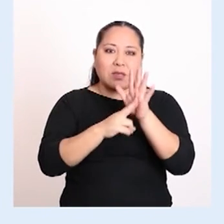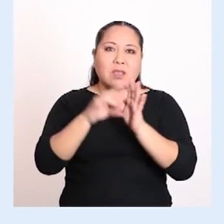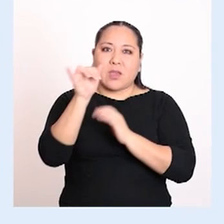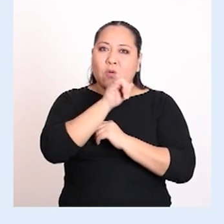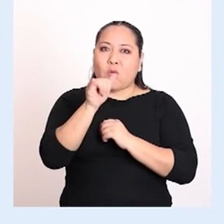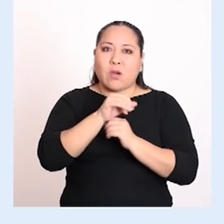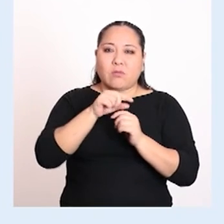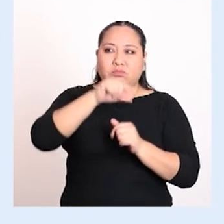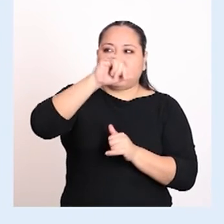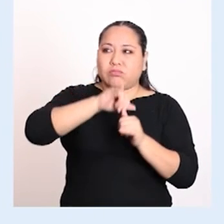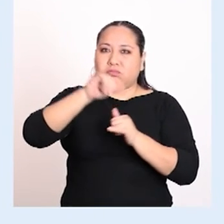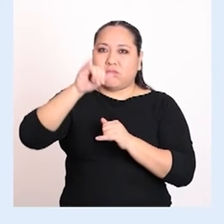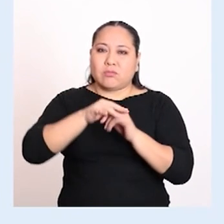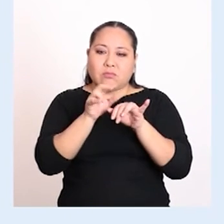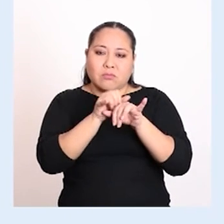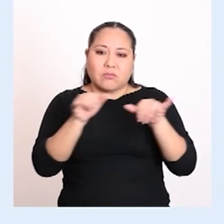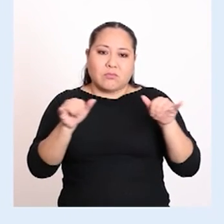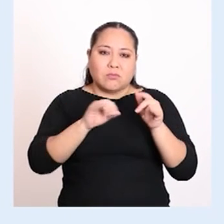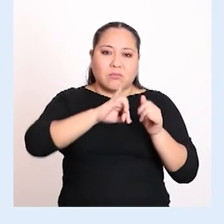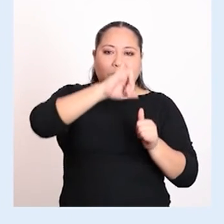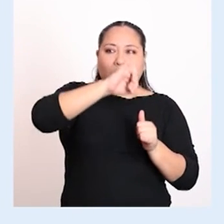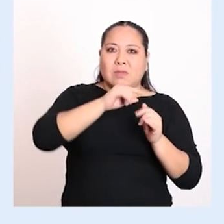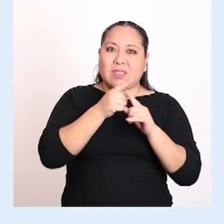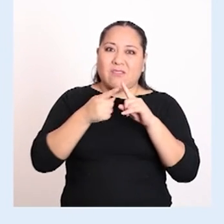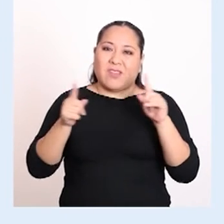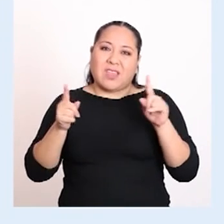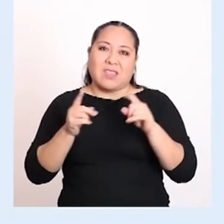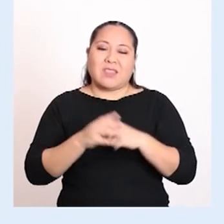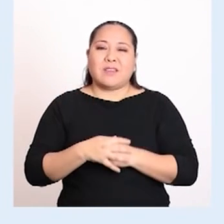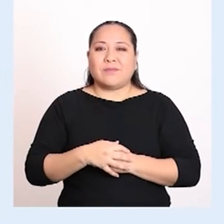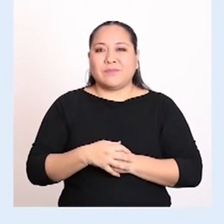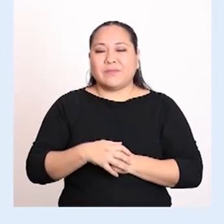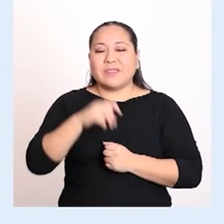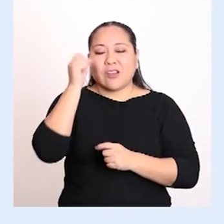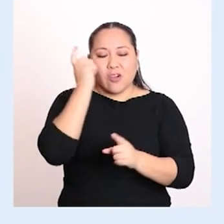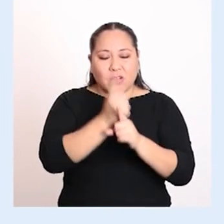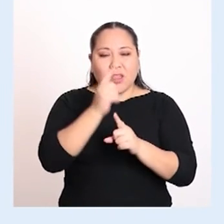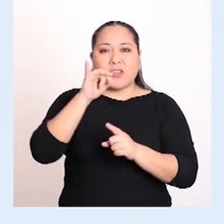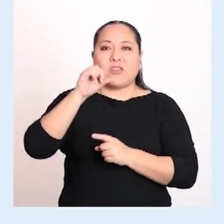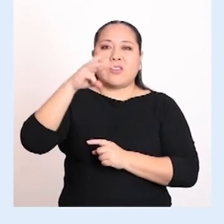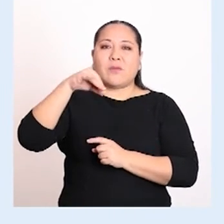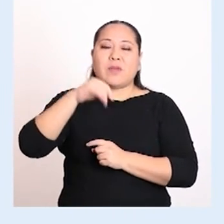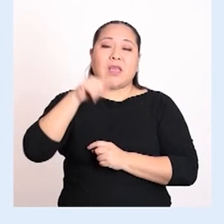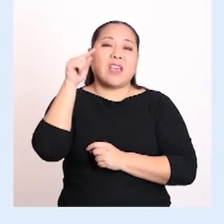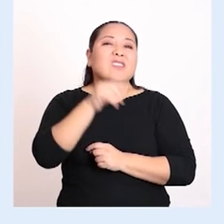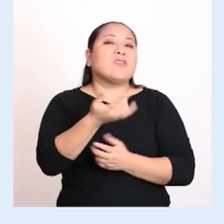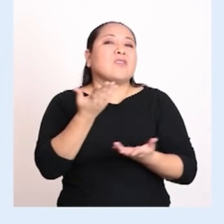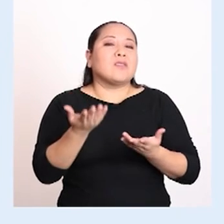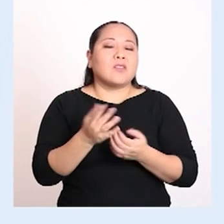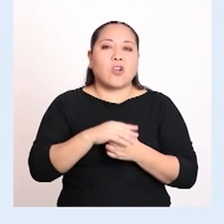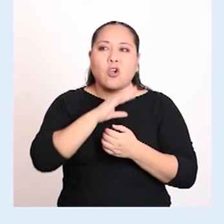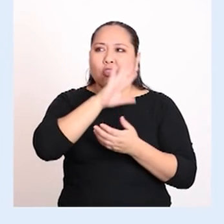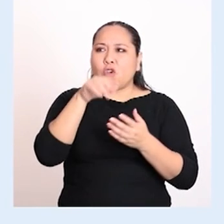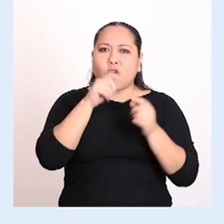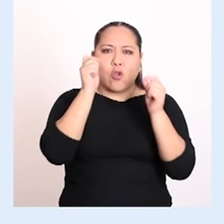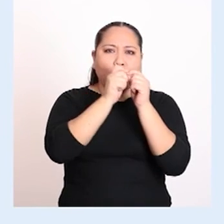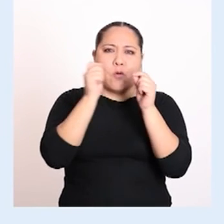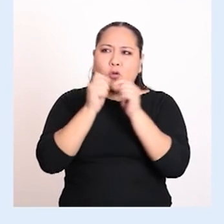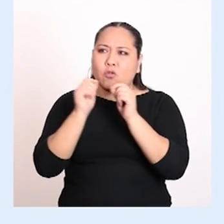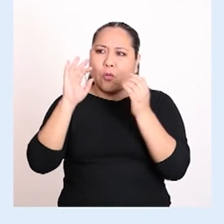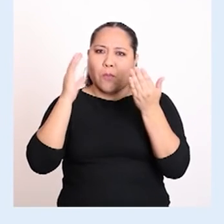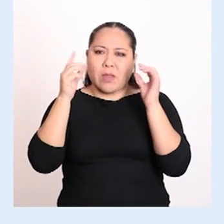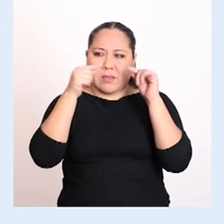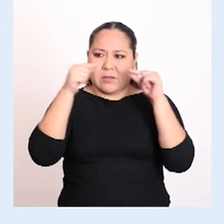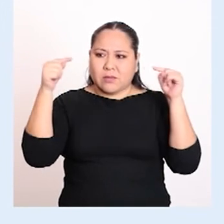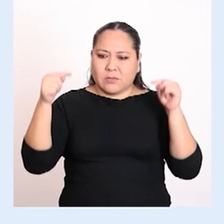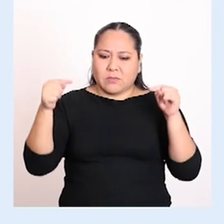misma medida del área, a pesar de que la medida del ancho es diferente. Así es, Yamile. Eso sucede con todos los puntos que